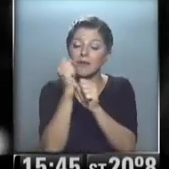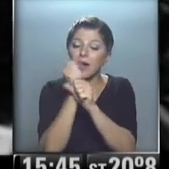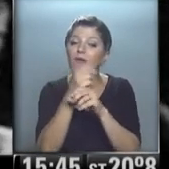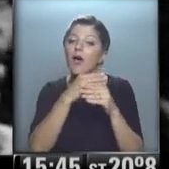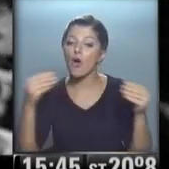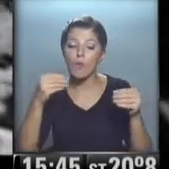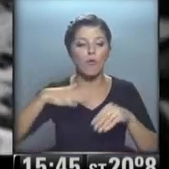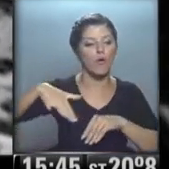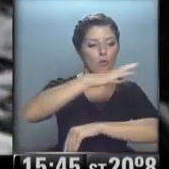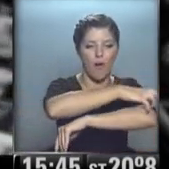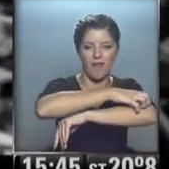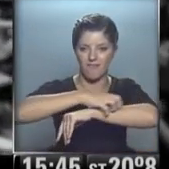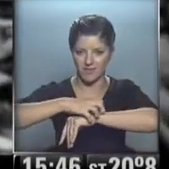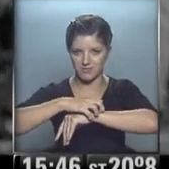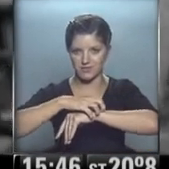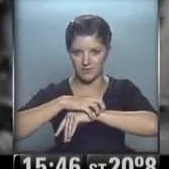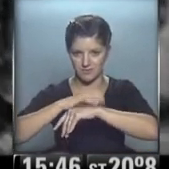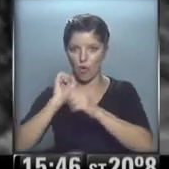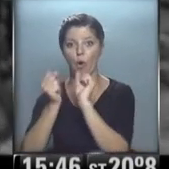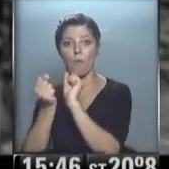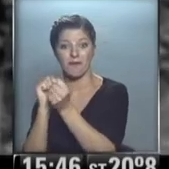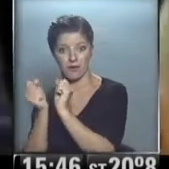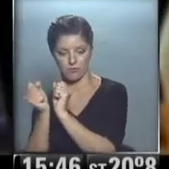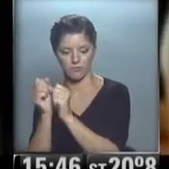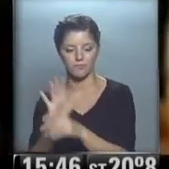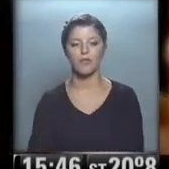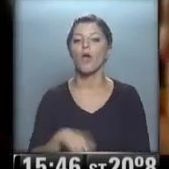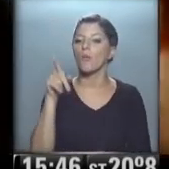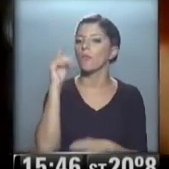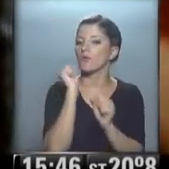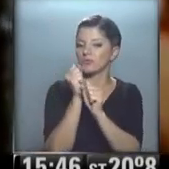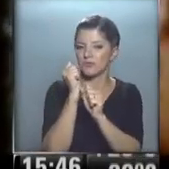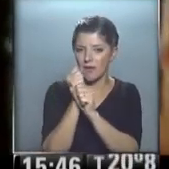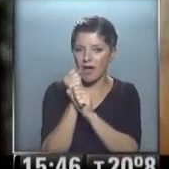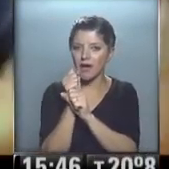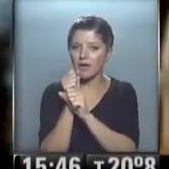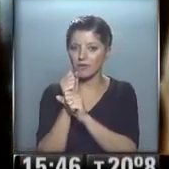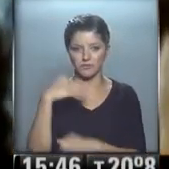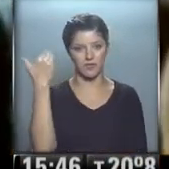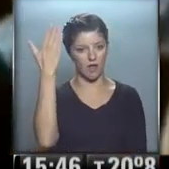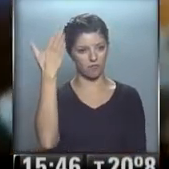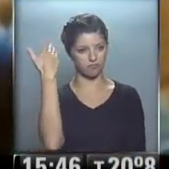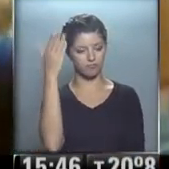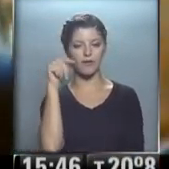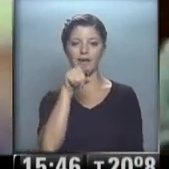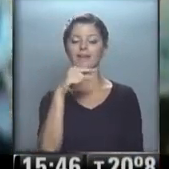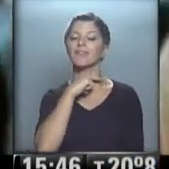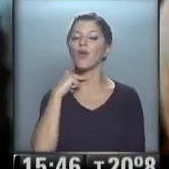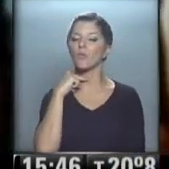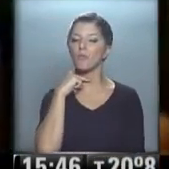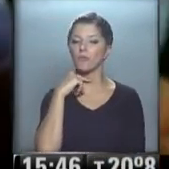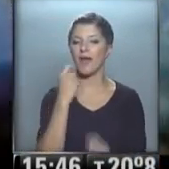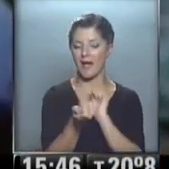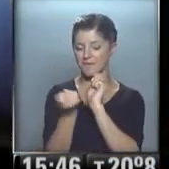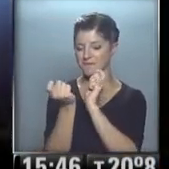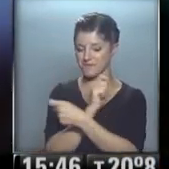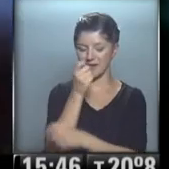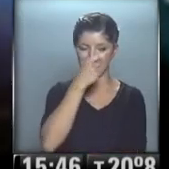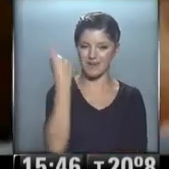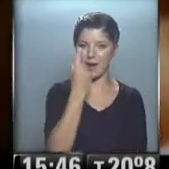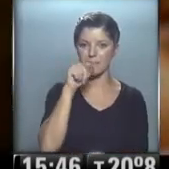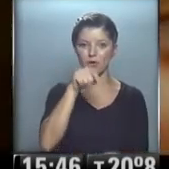en villas y barrios obreros. Por su carisma y capacidad de oratoria, Mujica se convirtió rápidamente